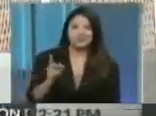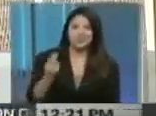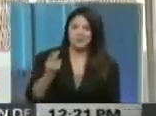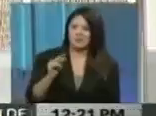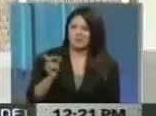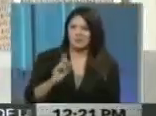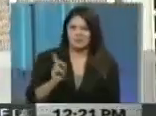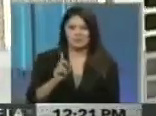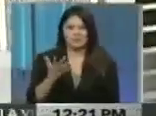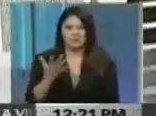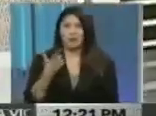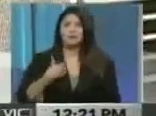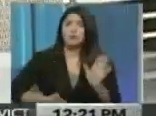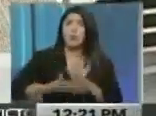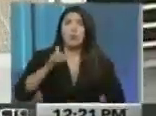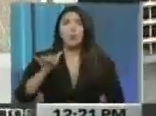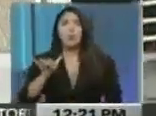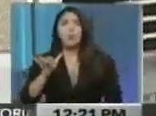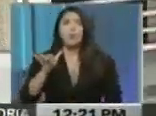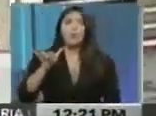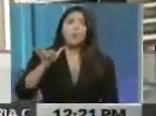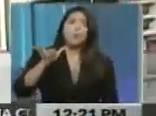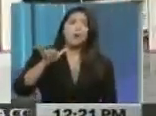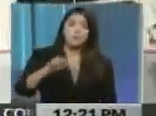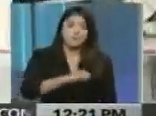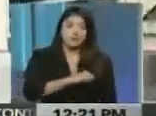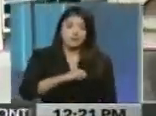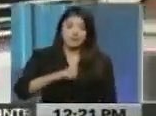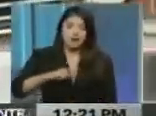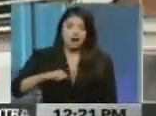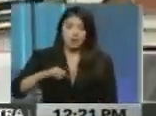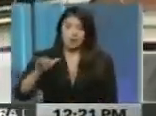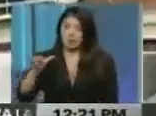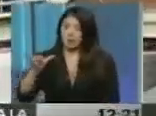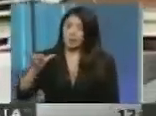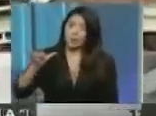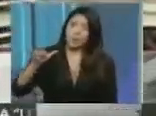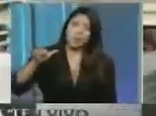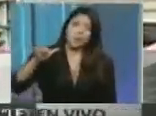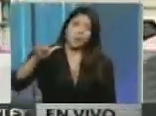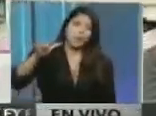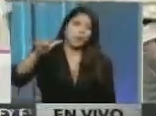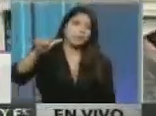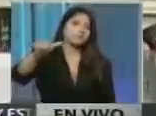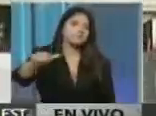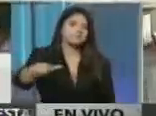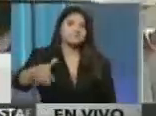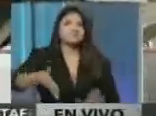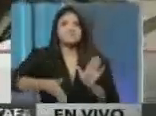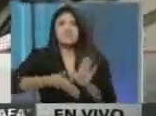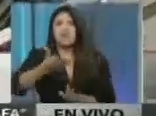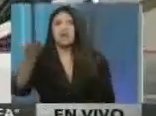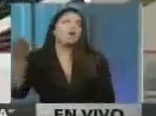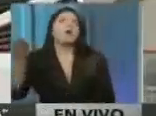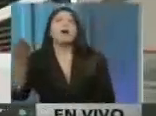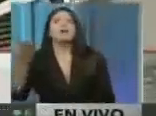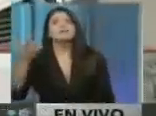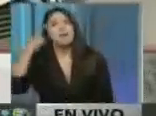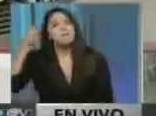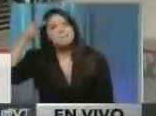No vale, ellos agarran su avión privado y se van, no sé, para